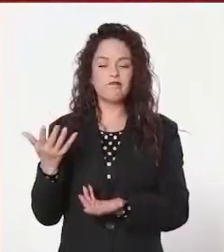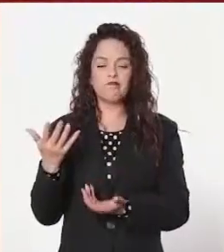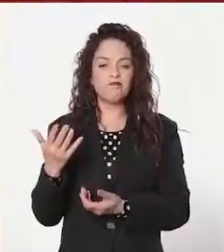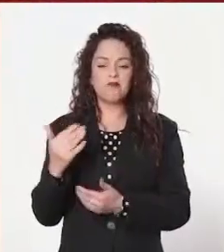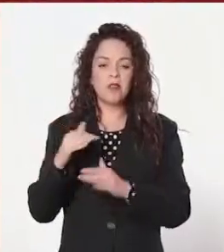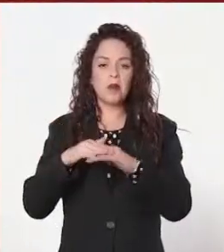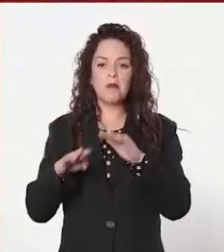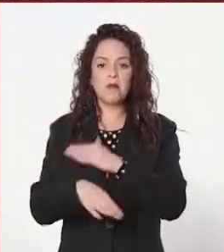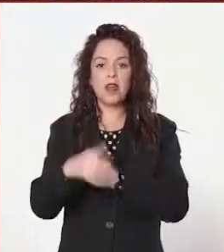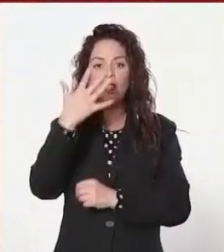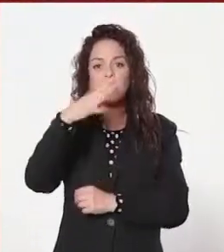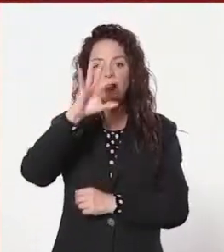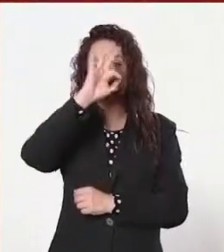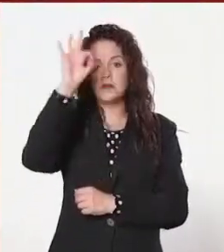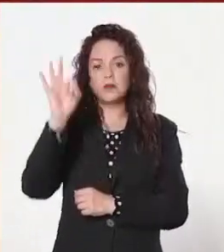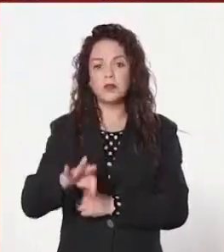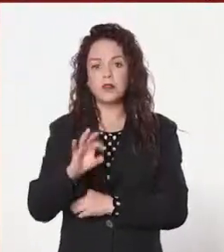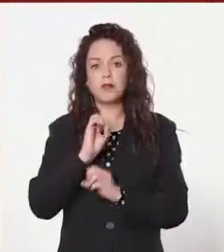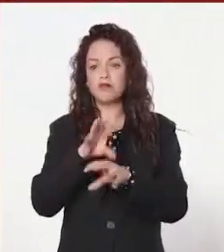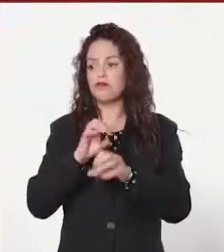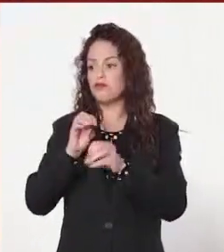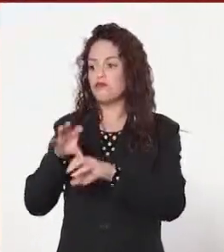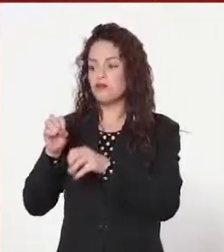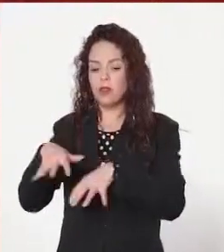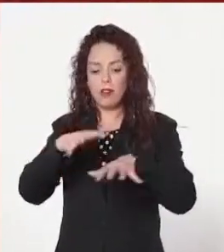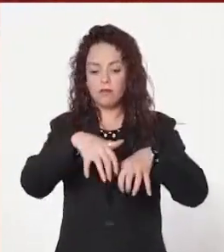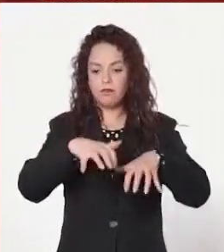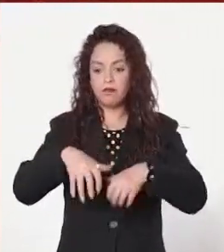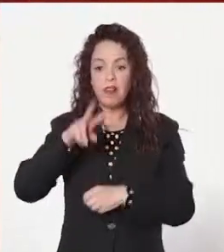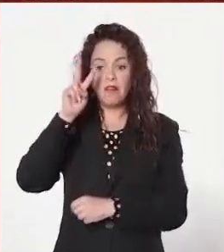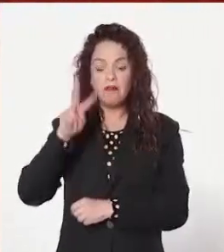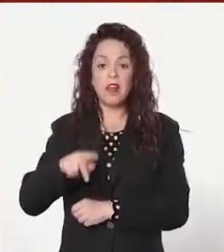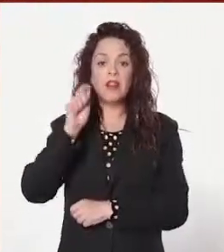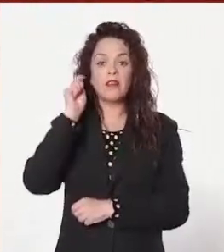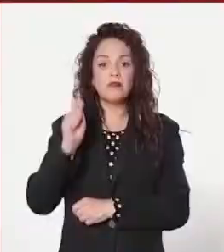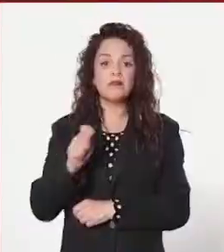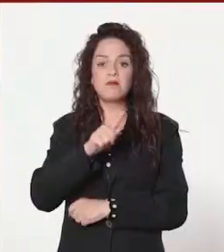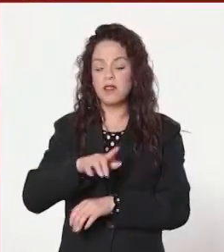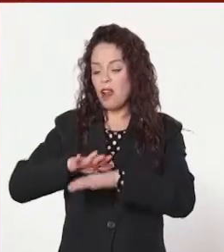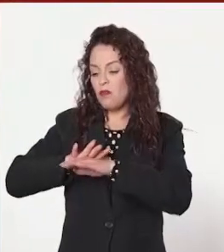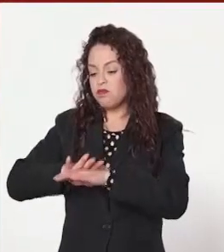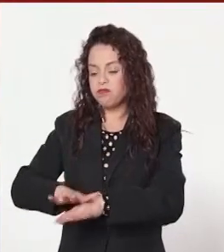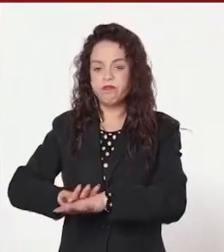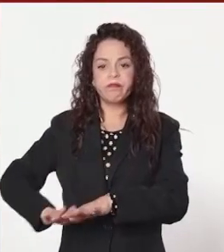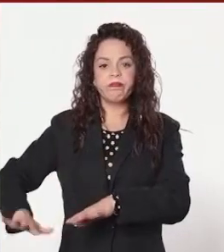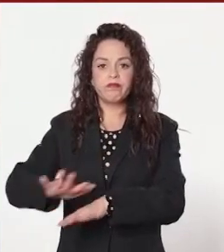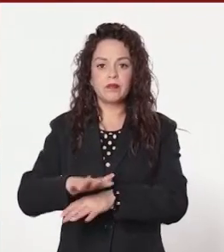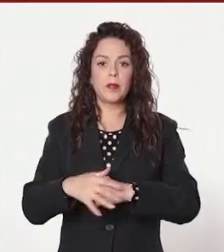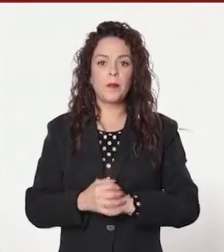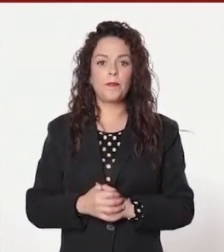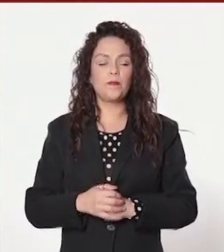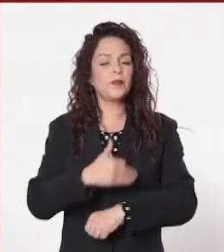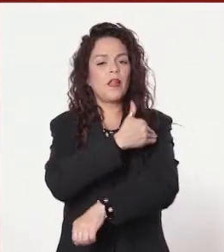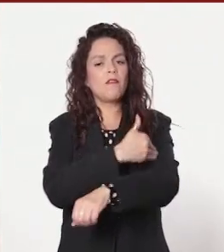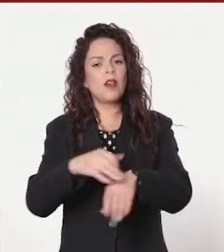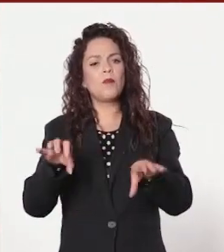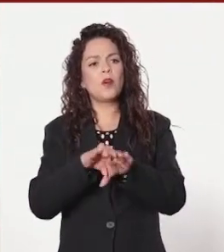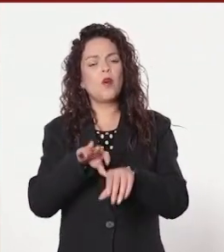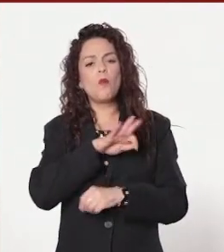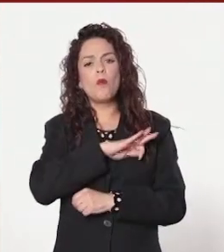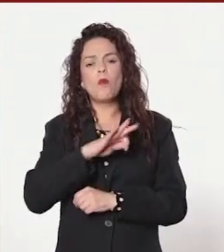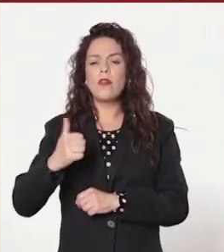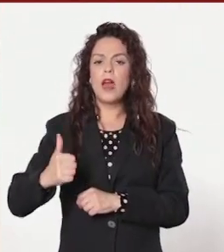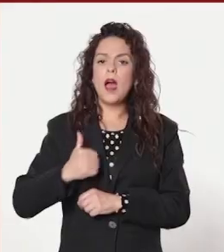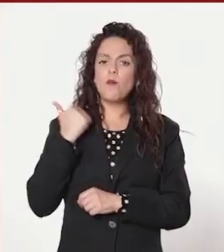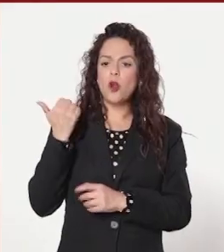abajo del 10%. O sea, si realmente pues acaba enterrado en rellenos sanitarios. ¿Y cómo podrían las familias aprovechar los residuos en su